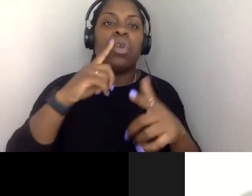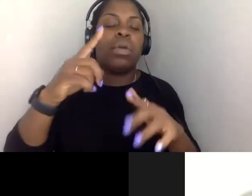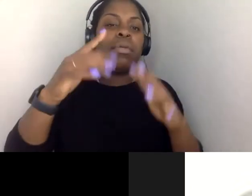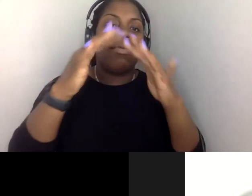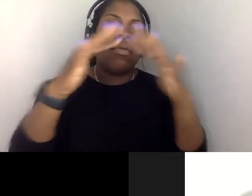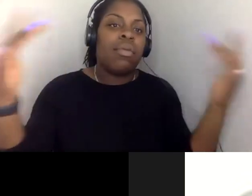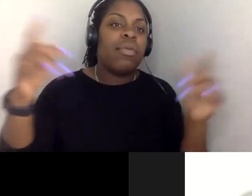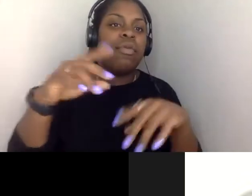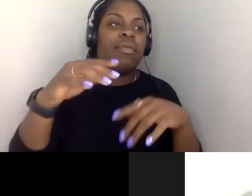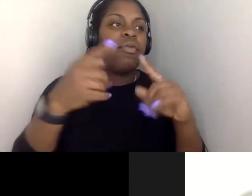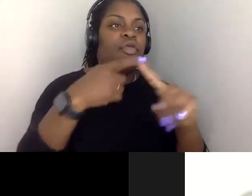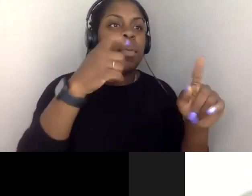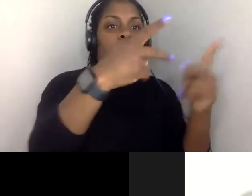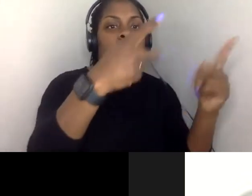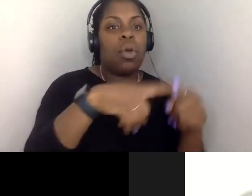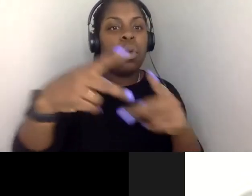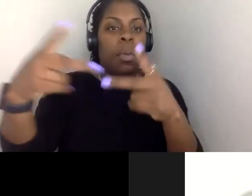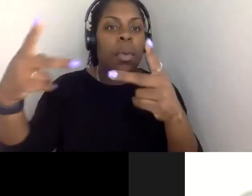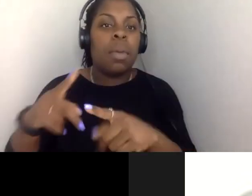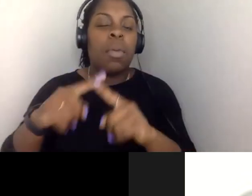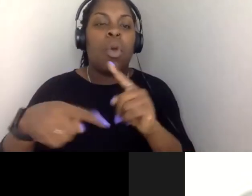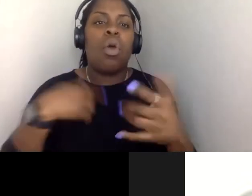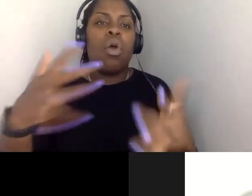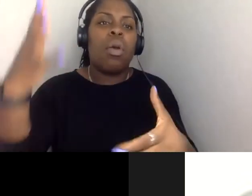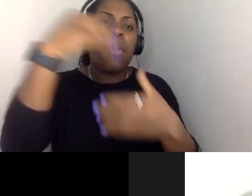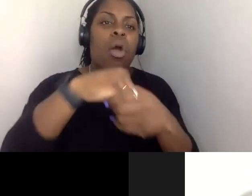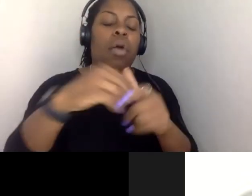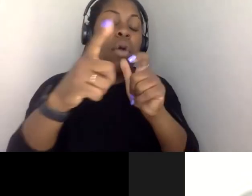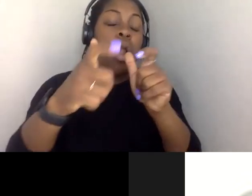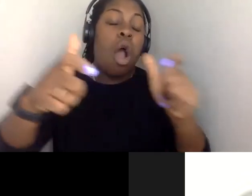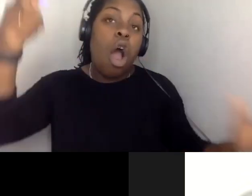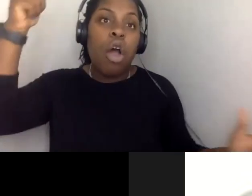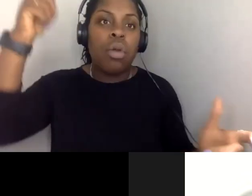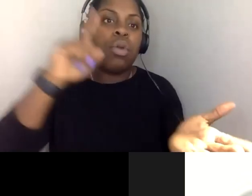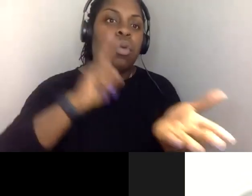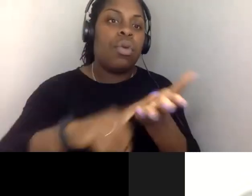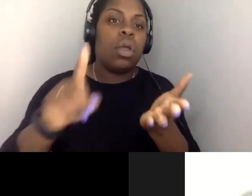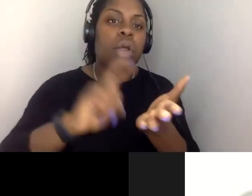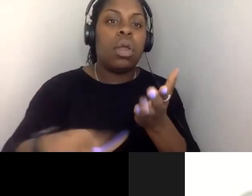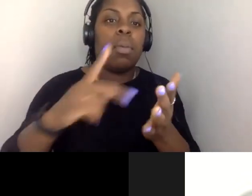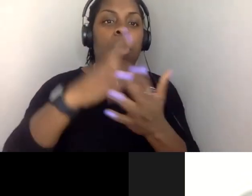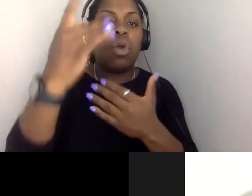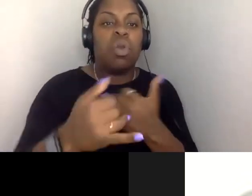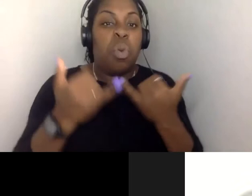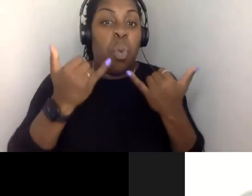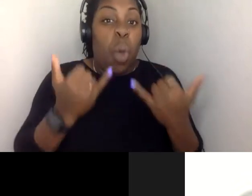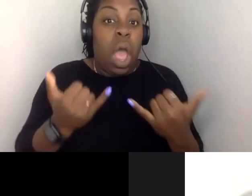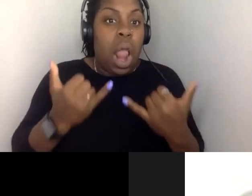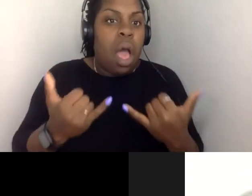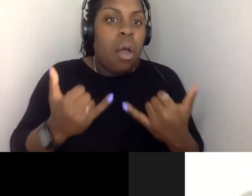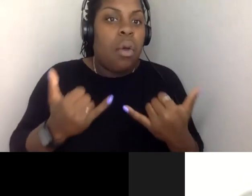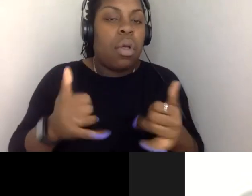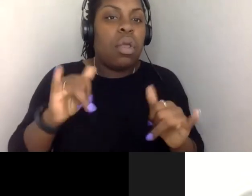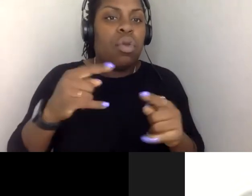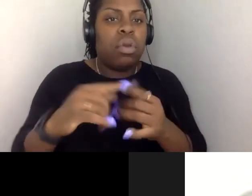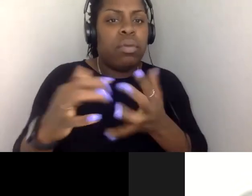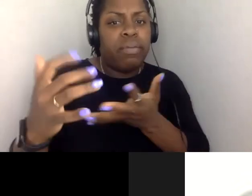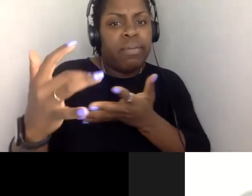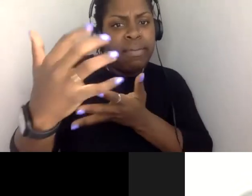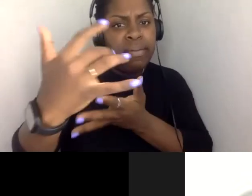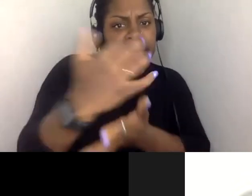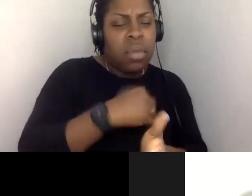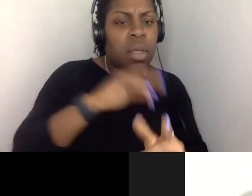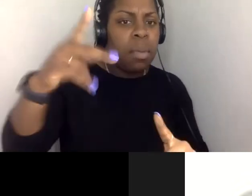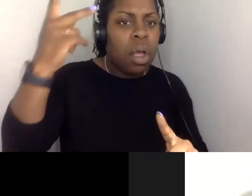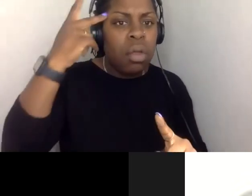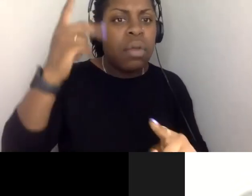depende del lugar. Y somos parte de un tipo de proyecto de investigación más grande que en el momento está